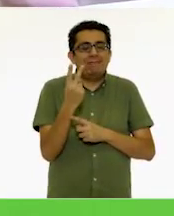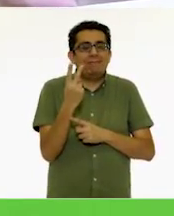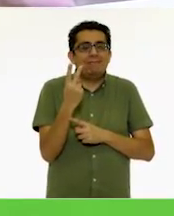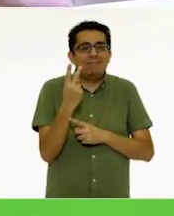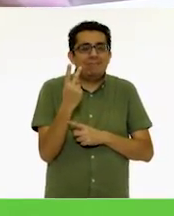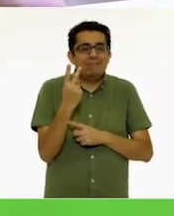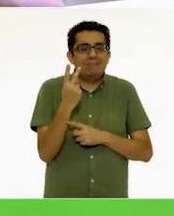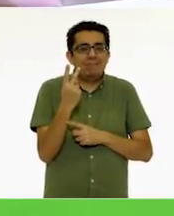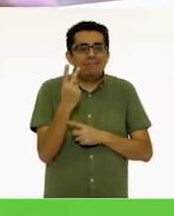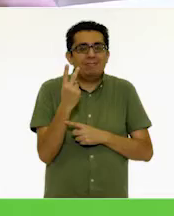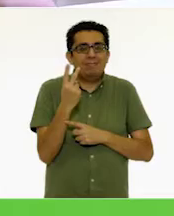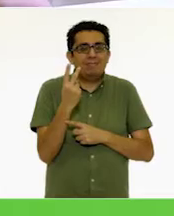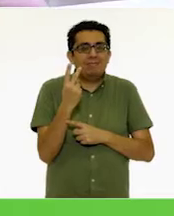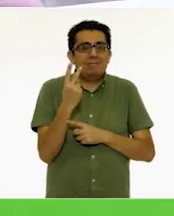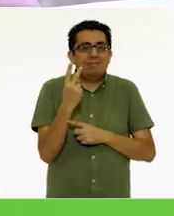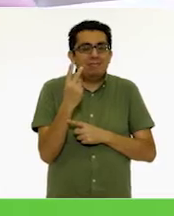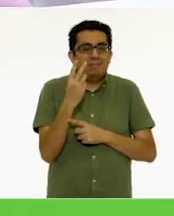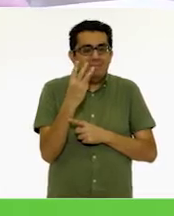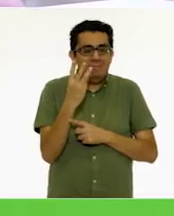dos,